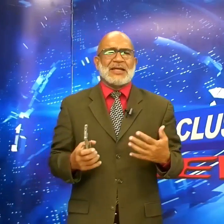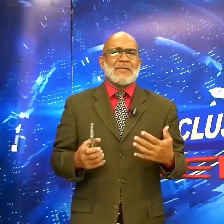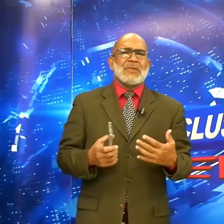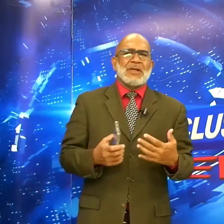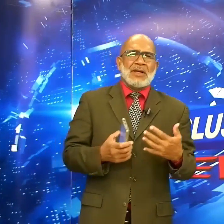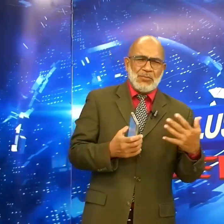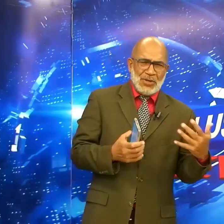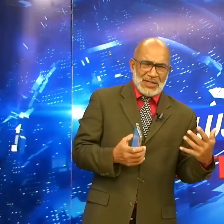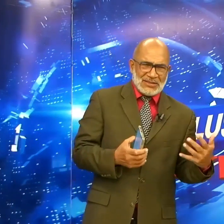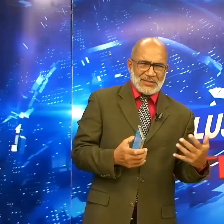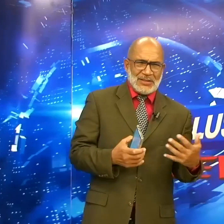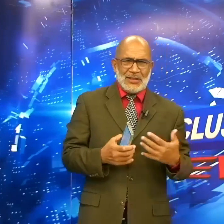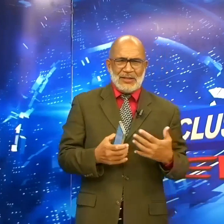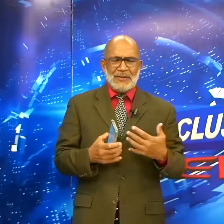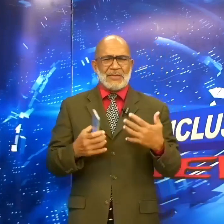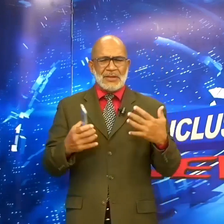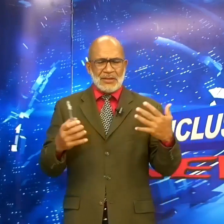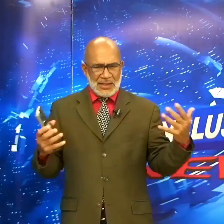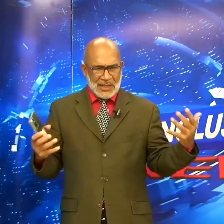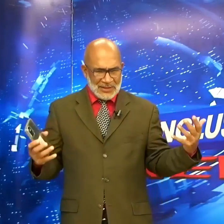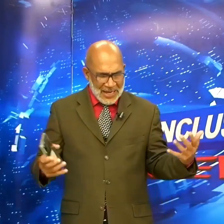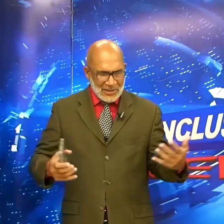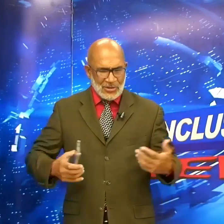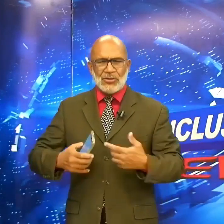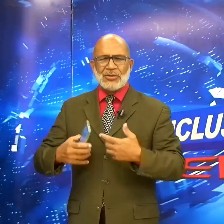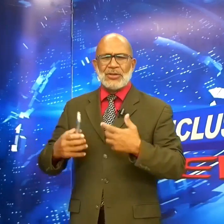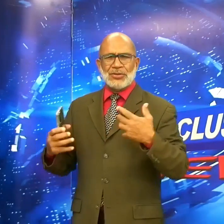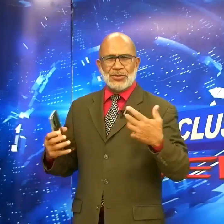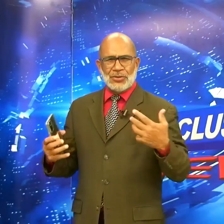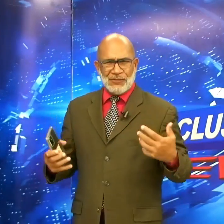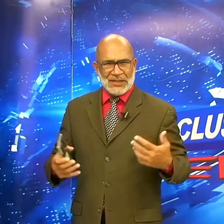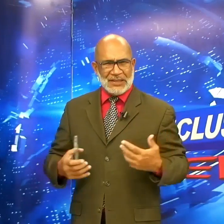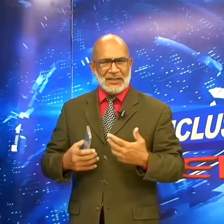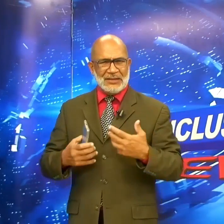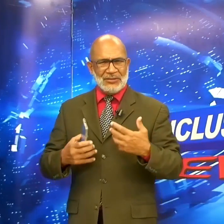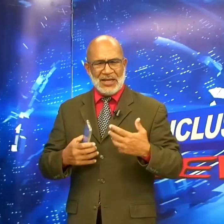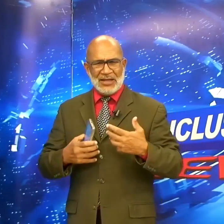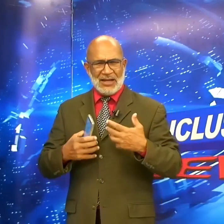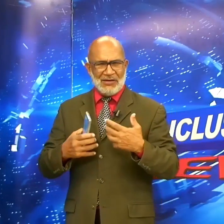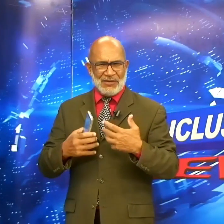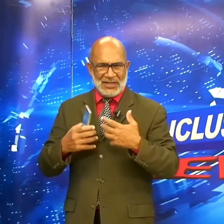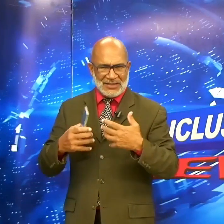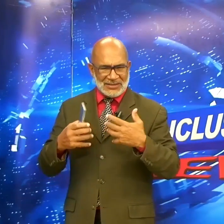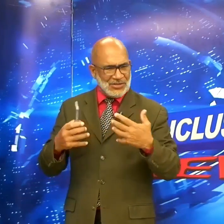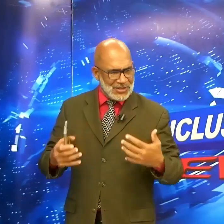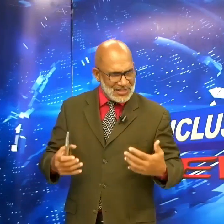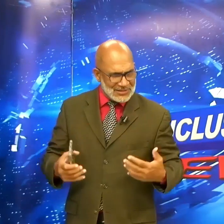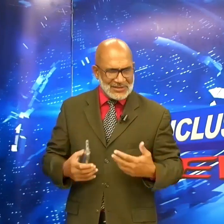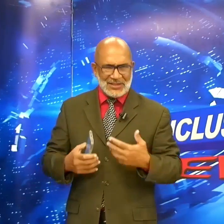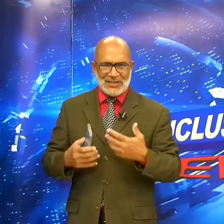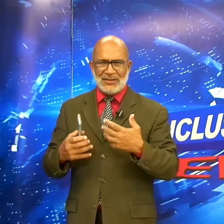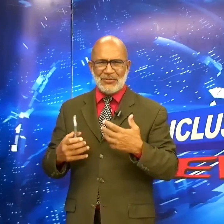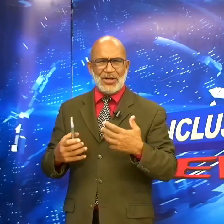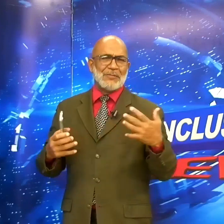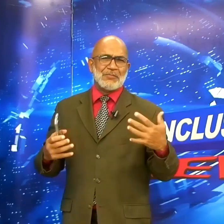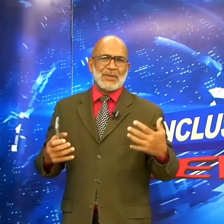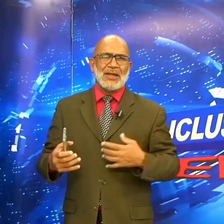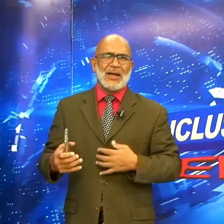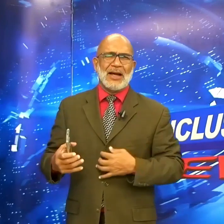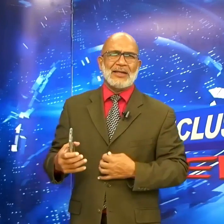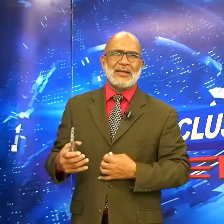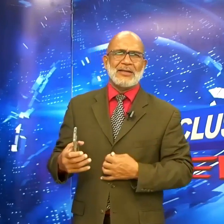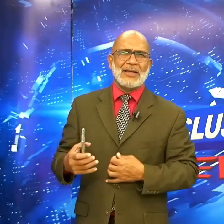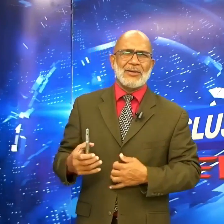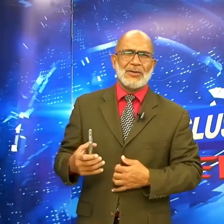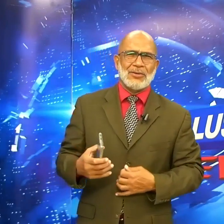que, pues, que a diario nos dan las felicitaciones. Y bueno,